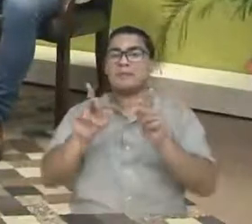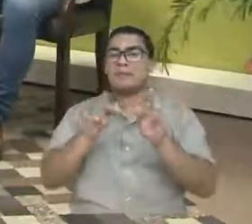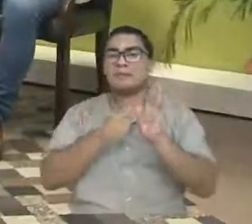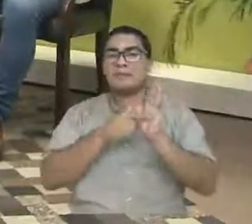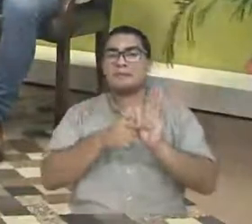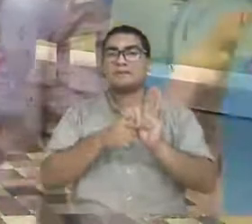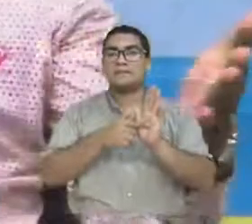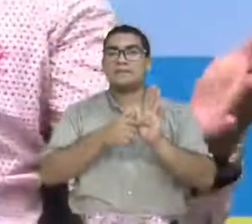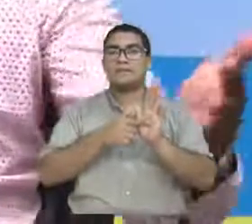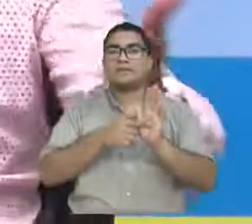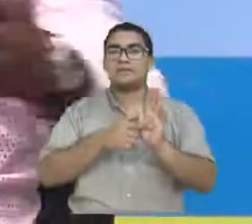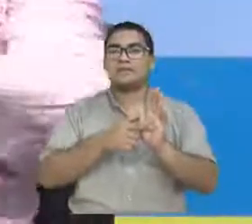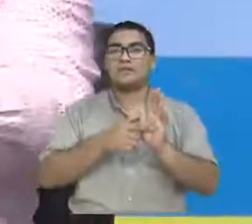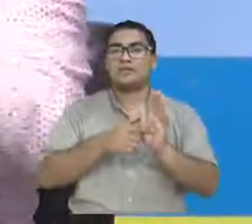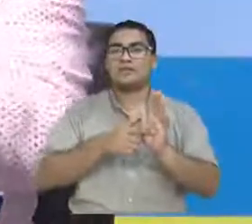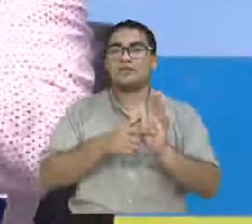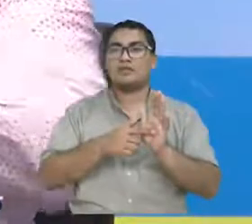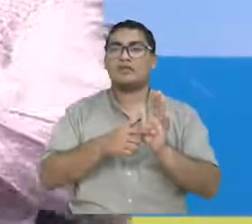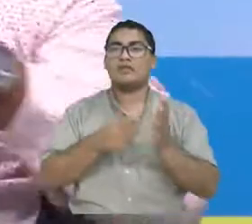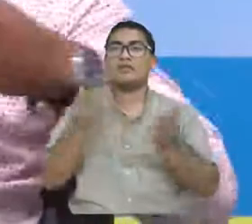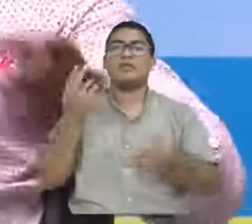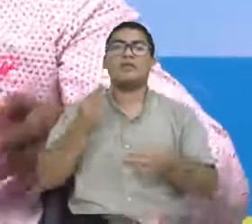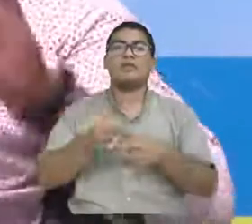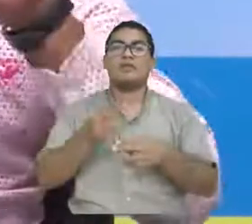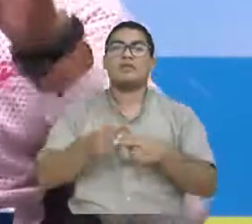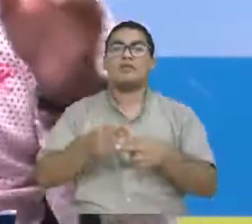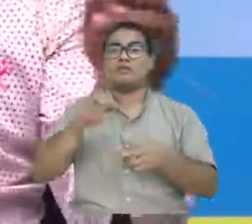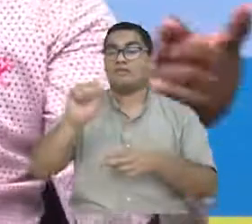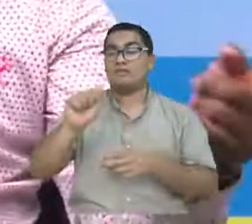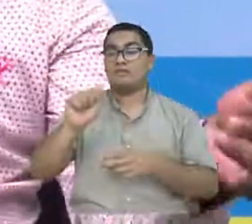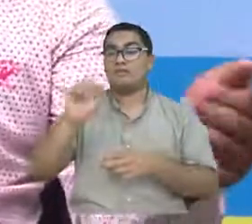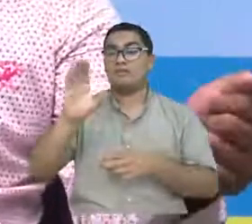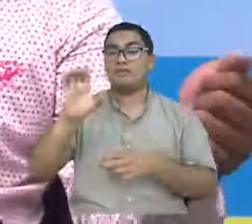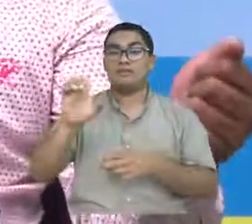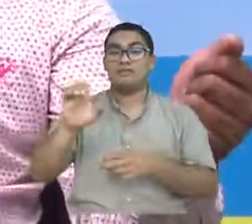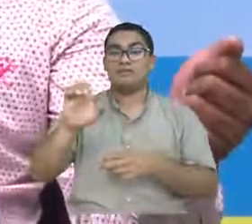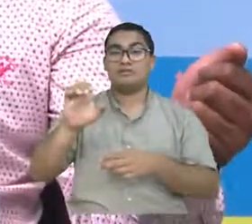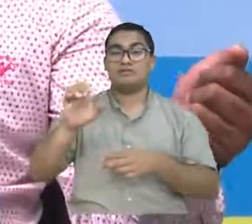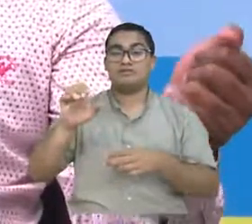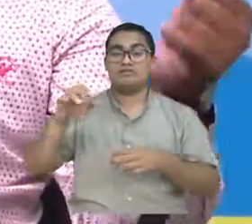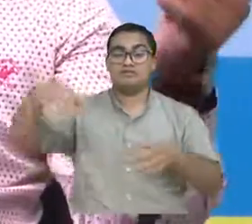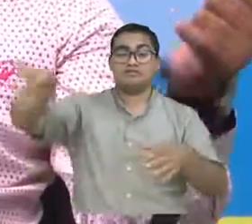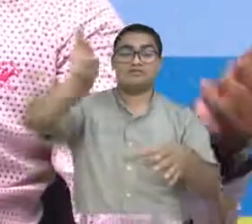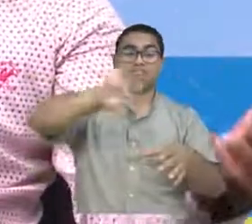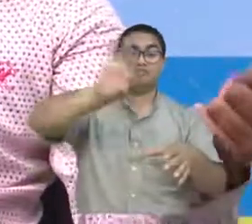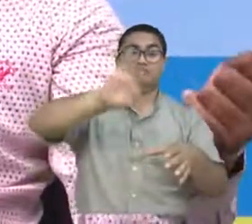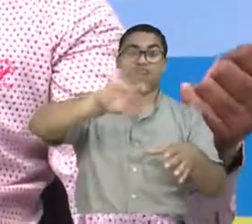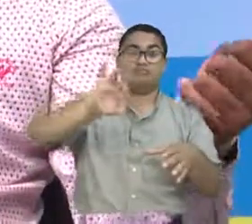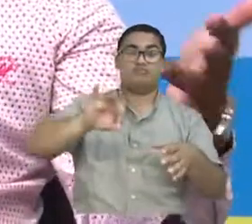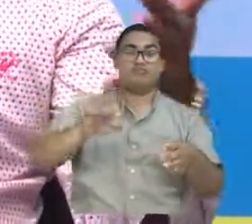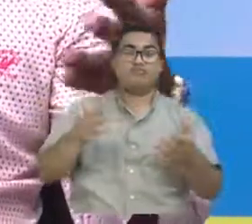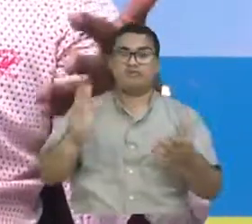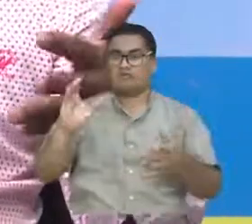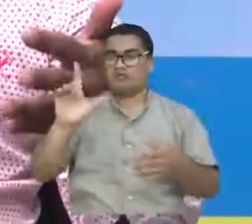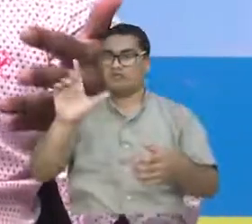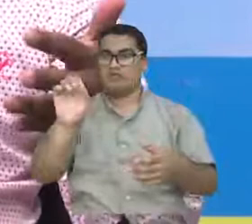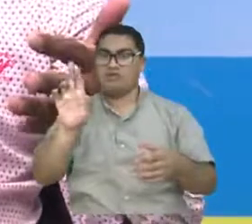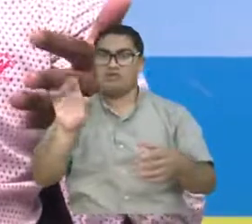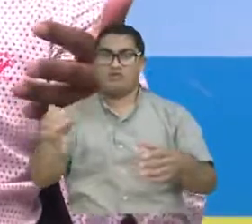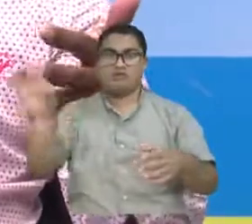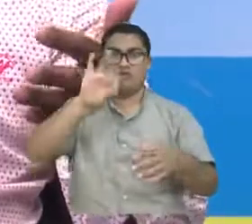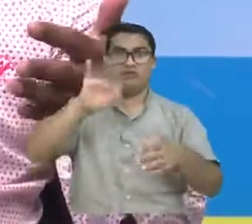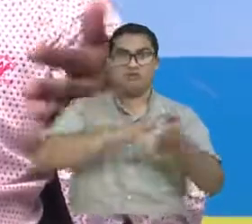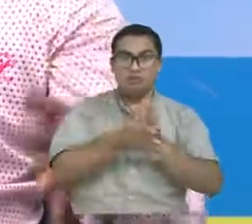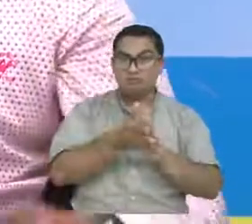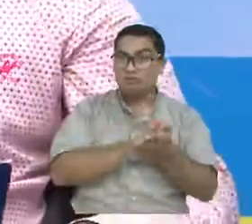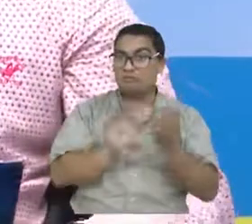el detergente, o el comúnmente le conocemos como Ace, pues, el detergente y hasta cloro. ¿Qué tal